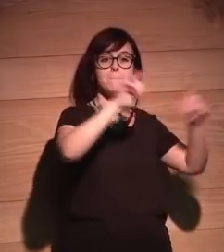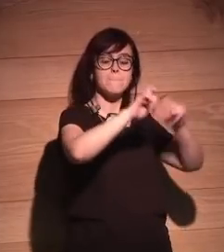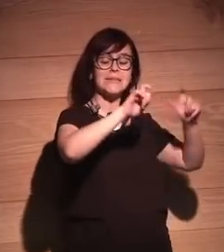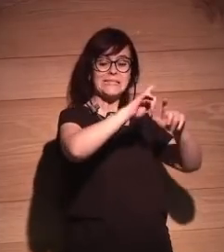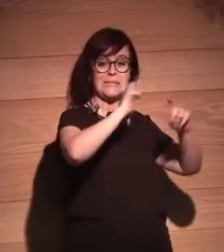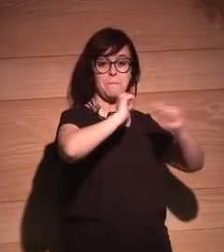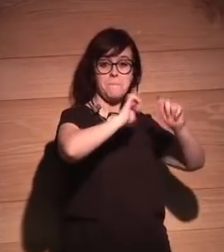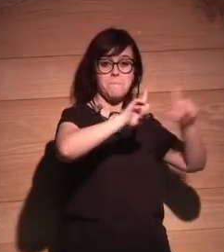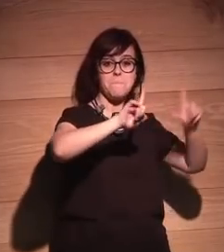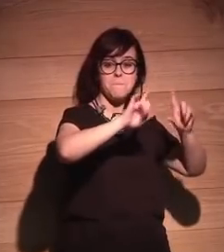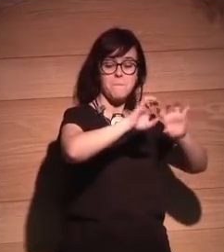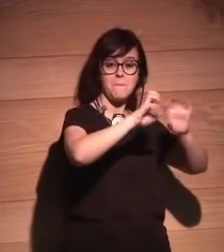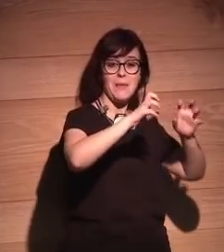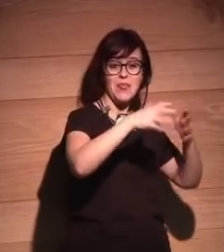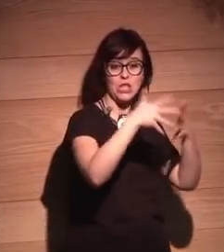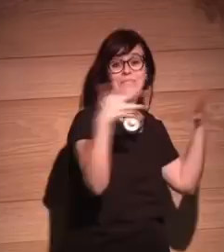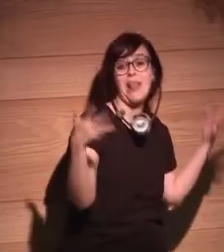estos recuperen